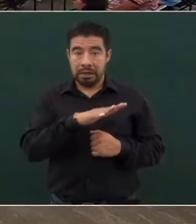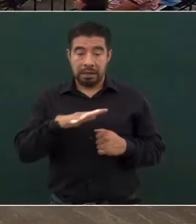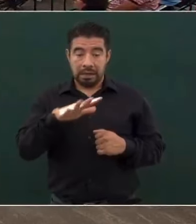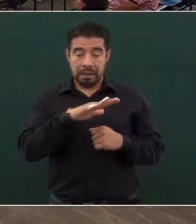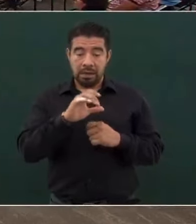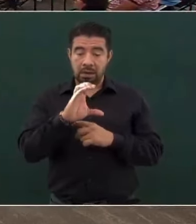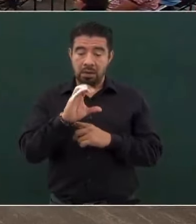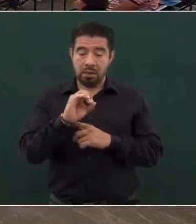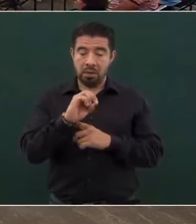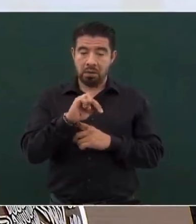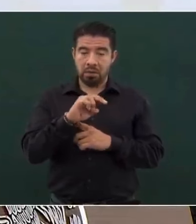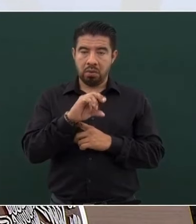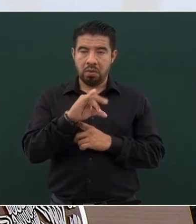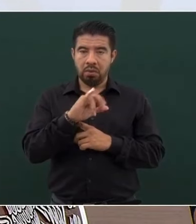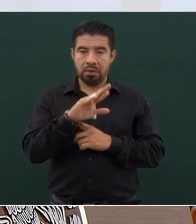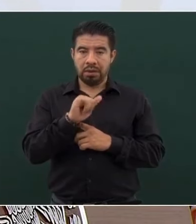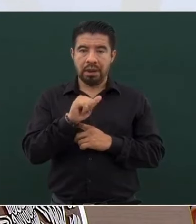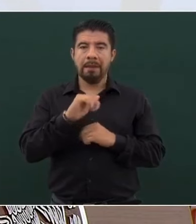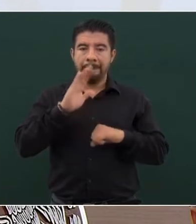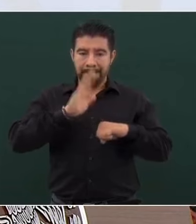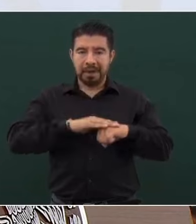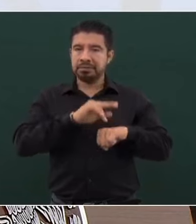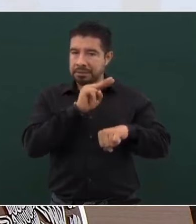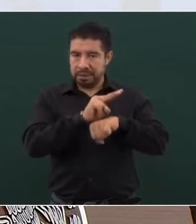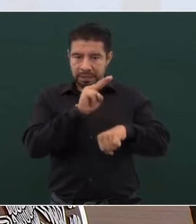Ahora hay 900 más,